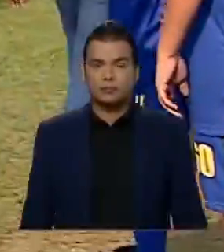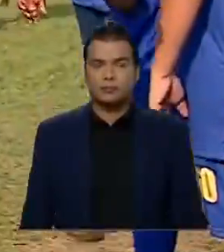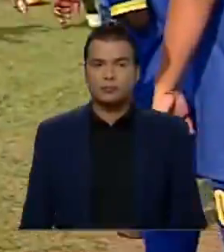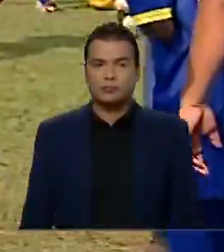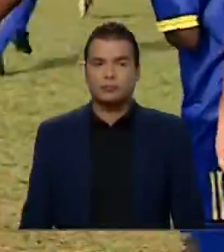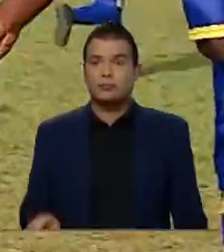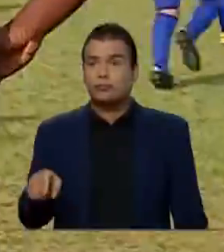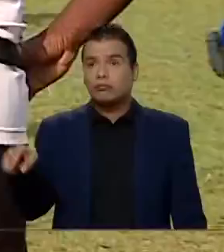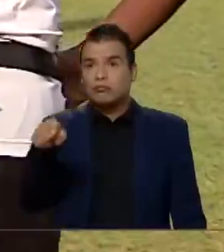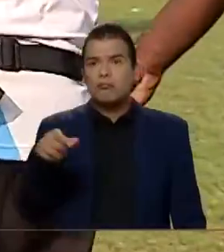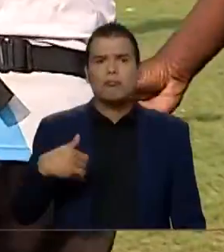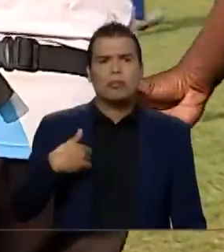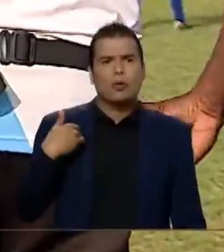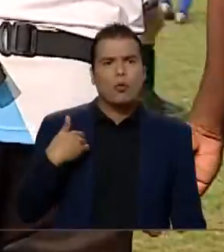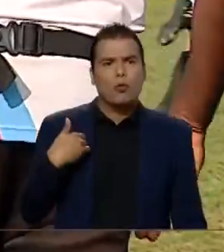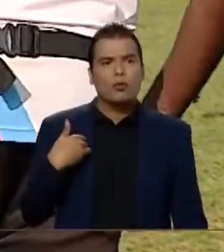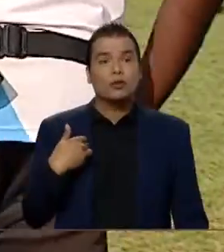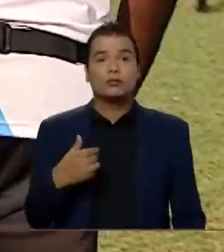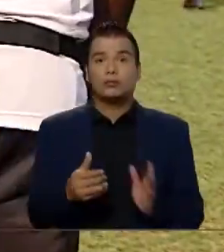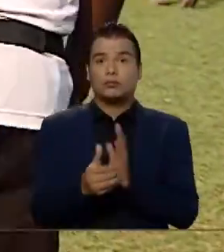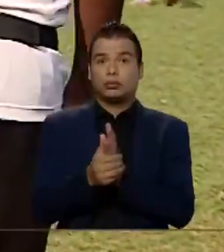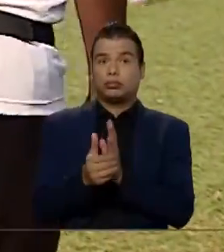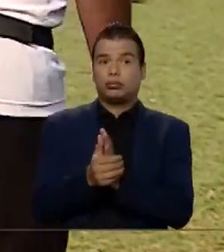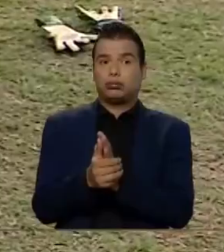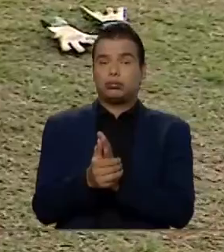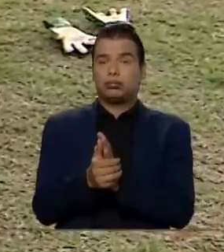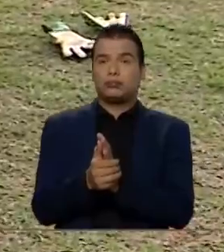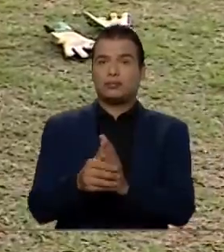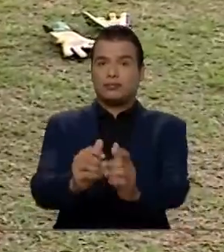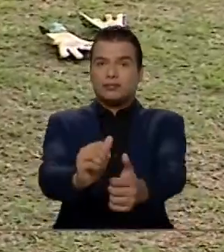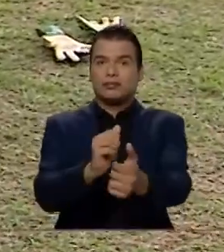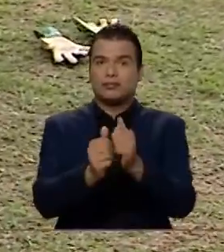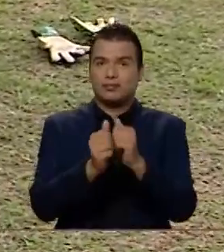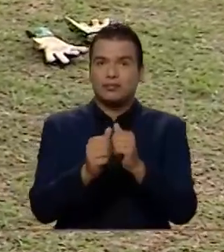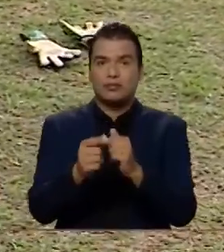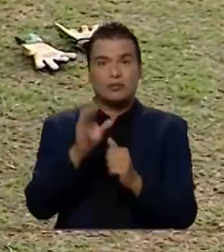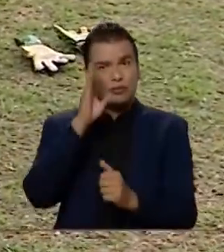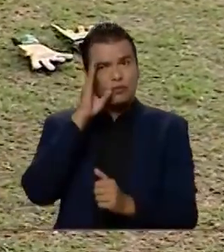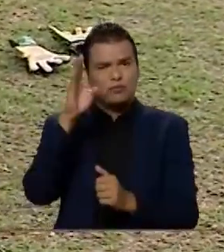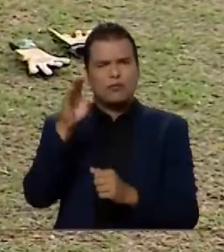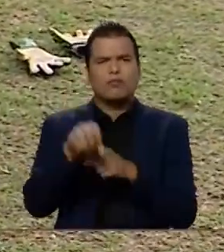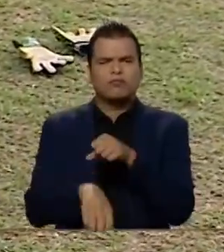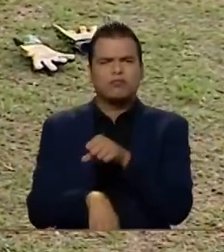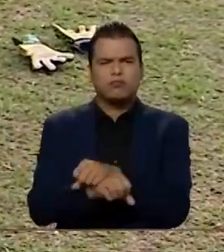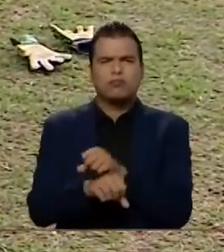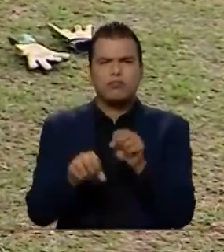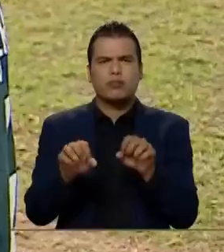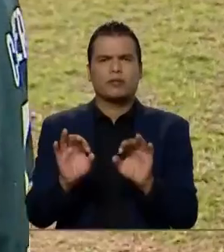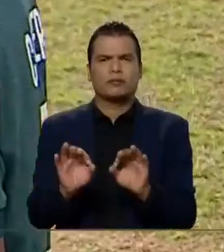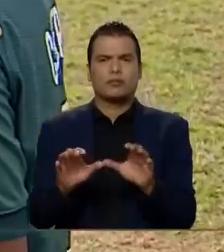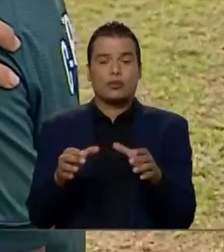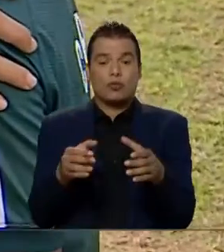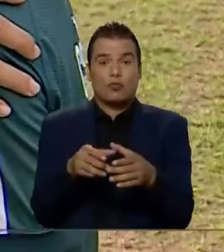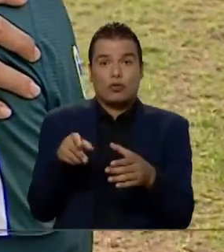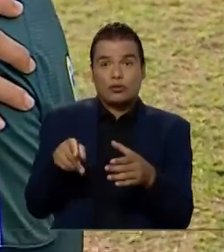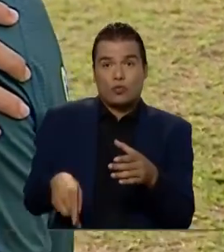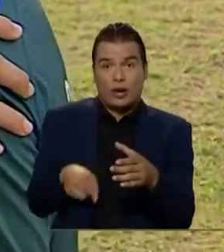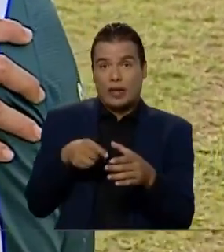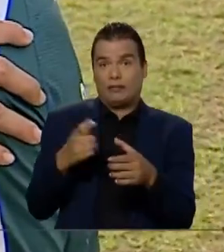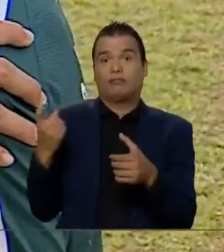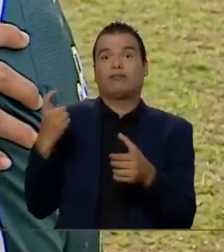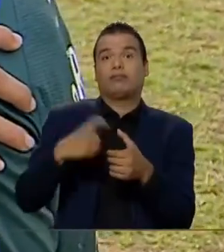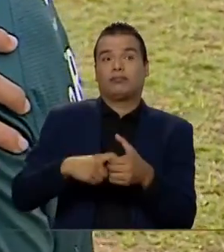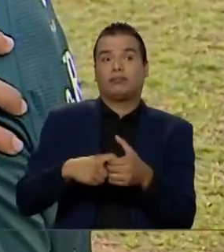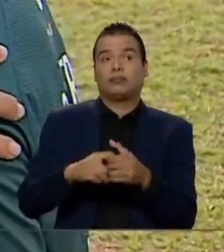A su corta edad ya se destacan como jugadores en formación con mucha proyección e integran una de las escuelas más importantes del